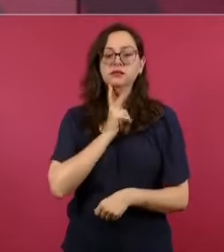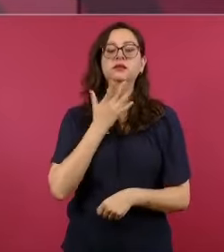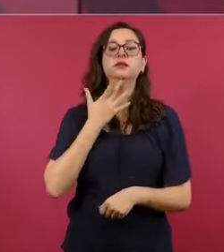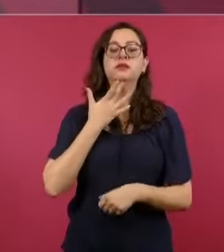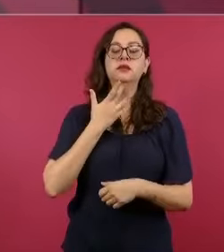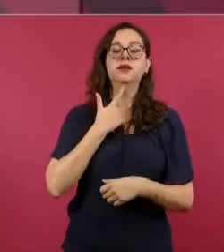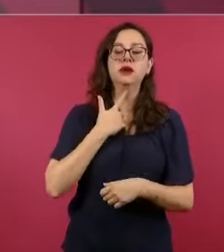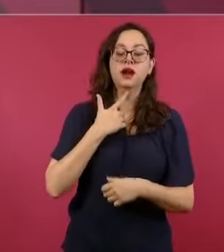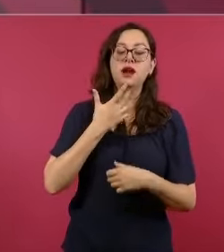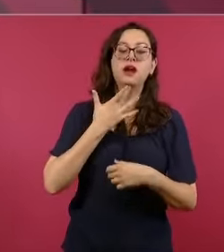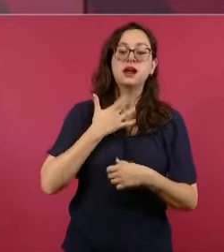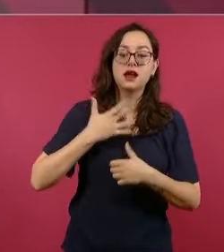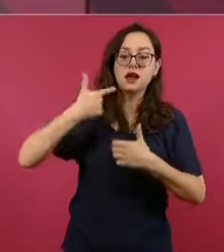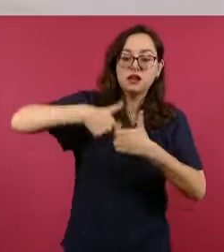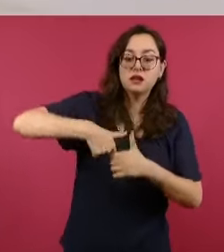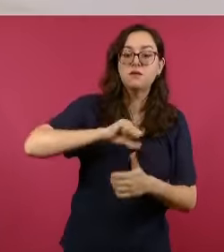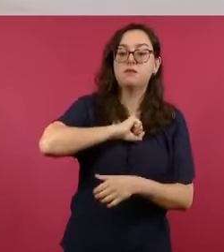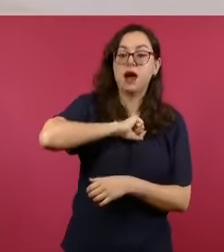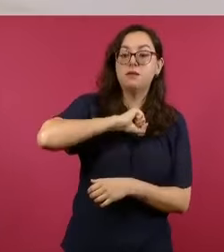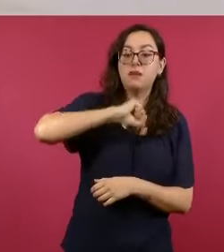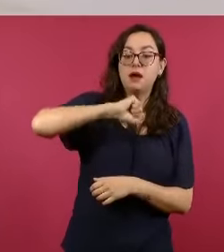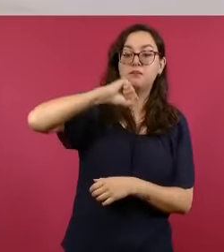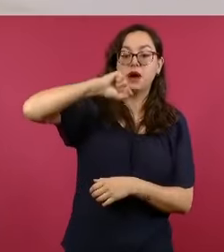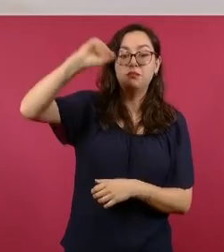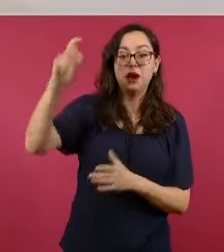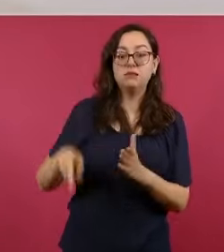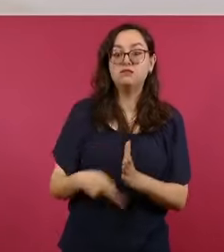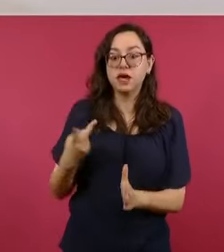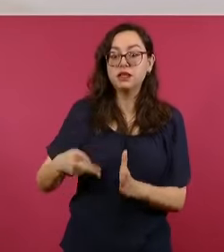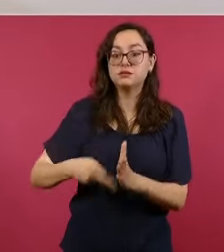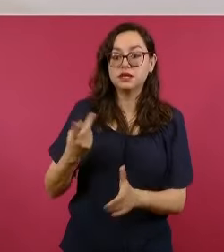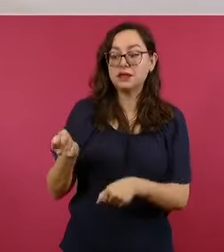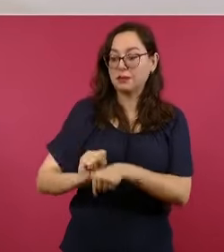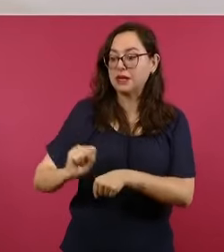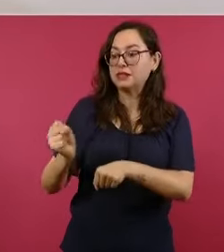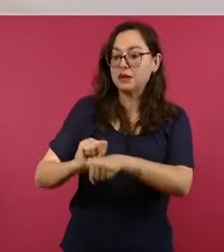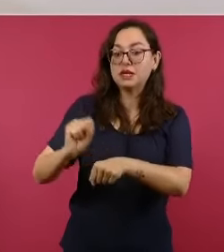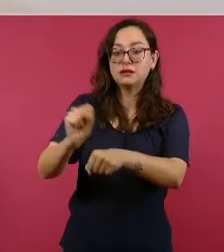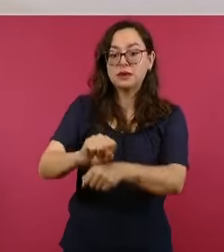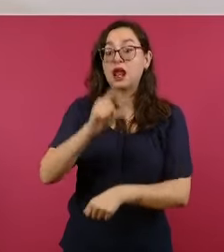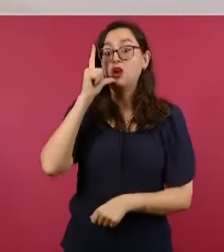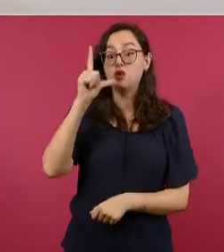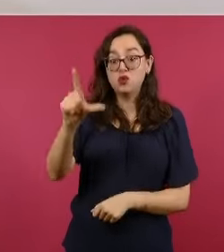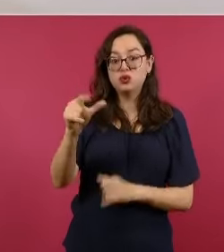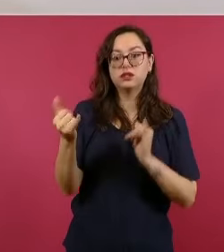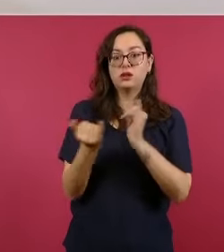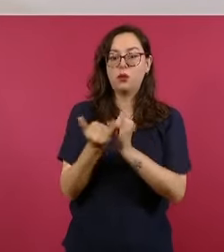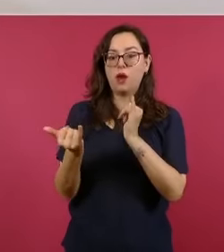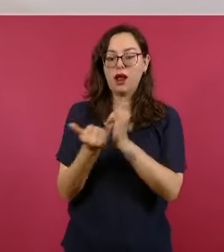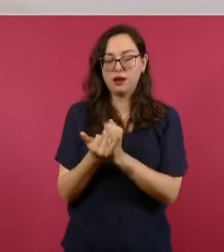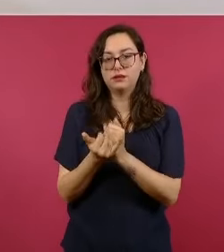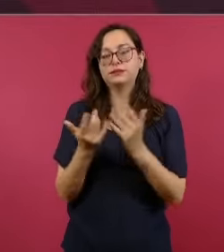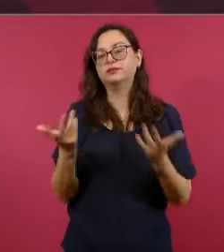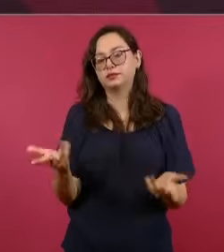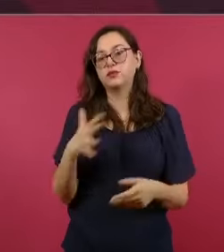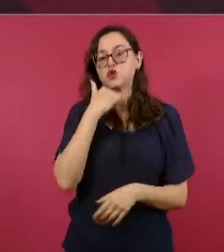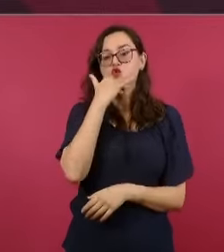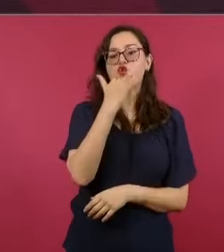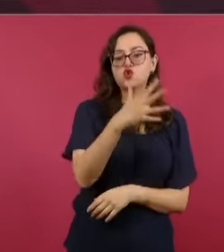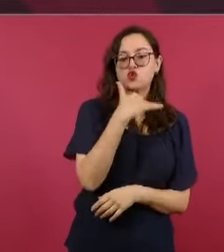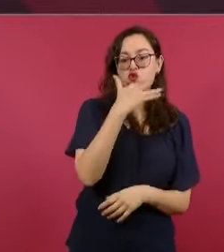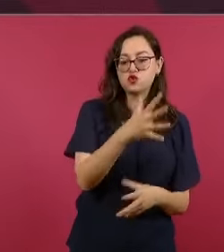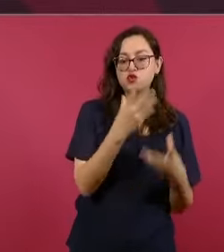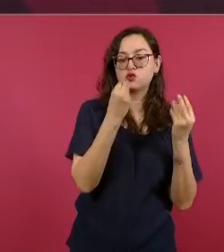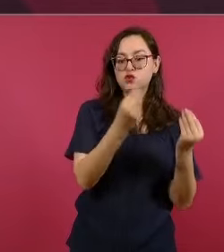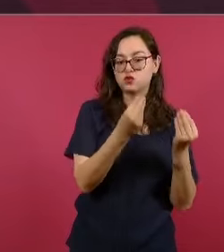la luz adicionalmente se eh ha